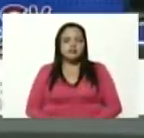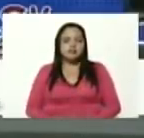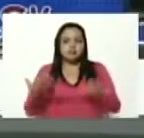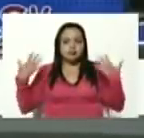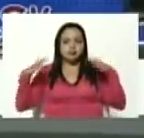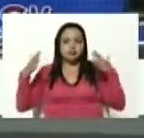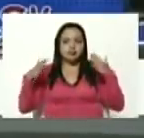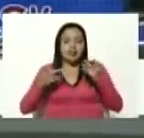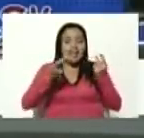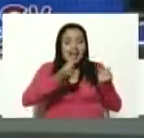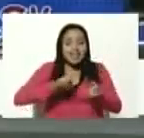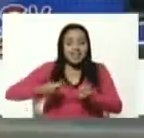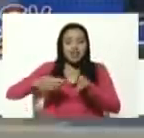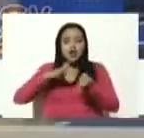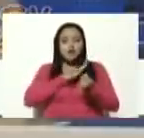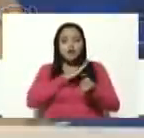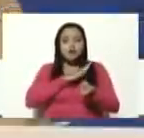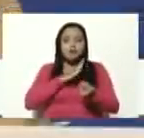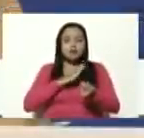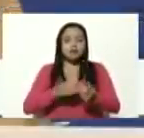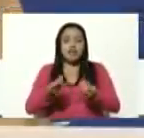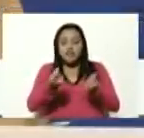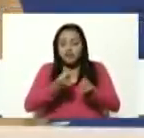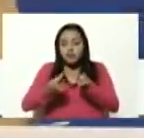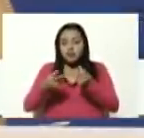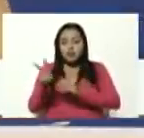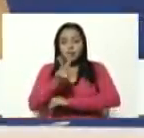Es dinero legal de Venezuela.